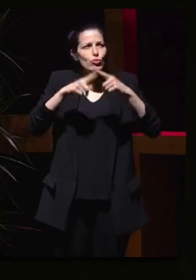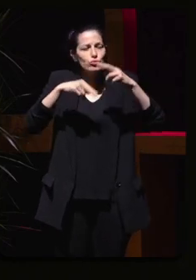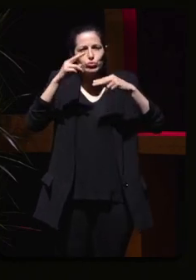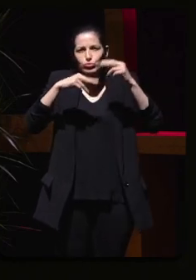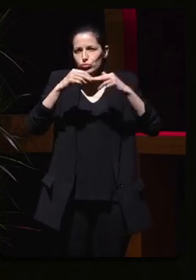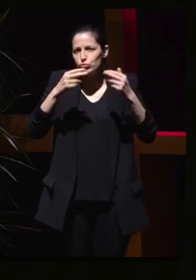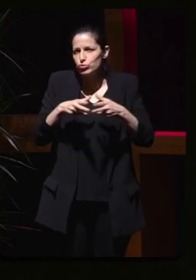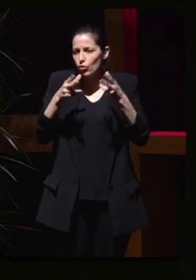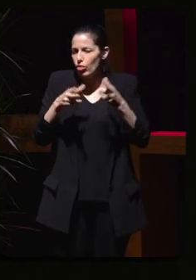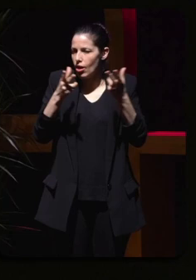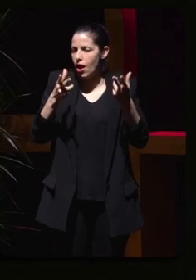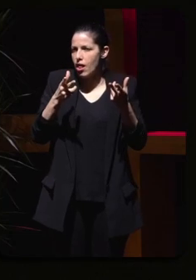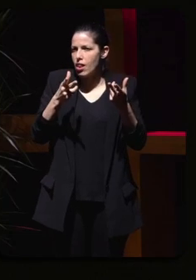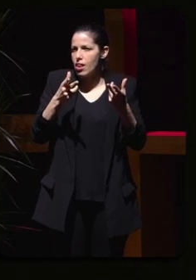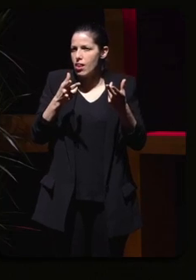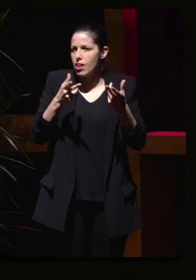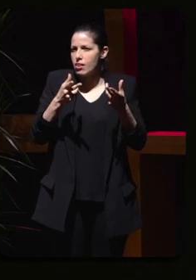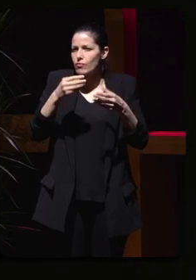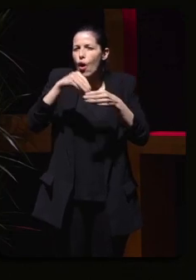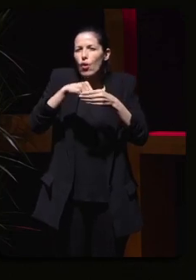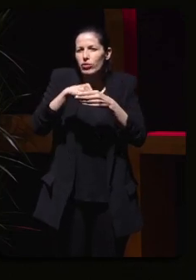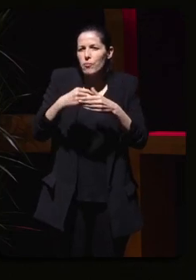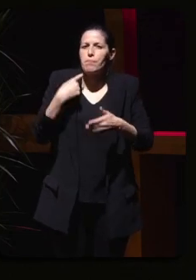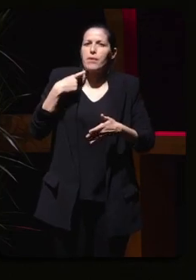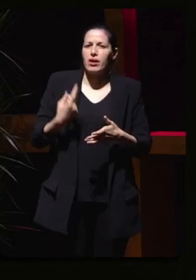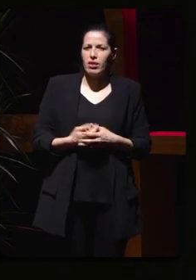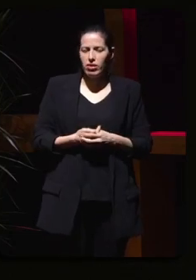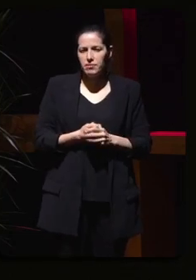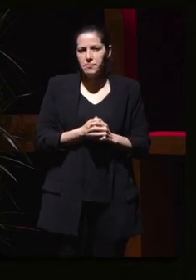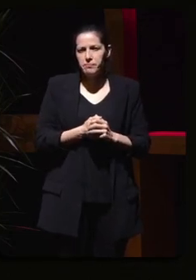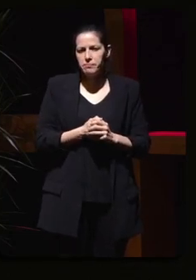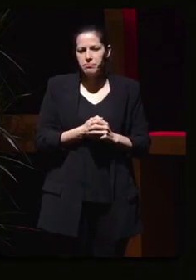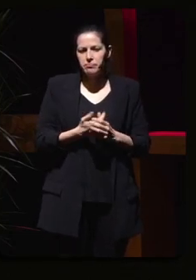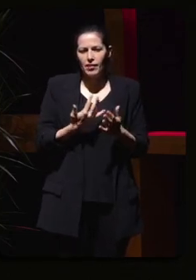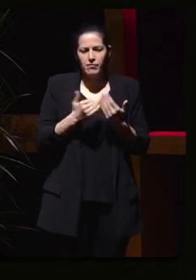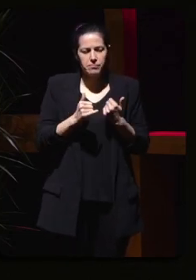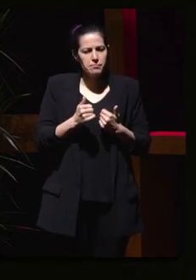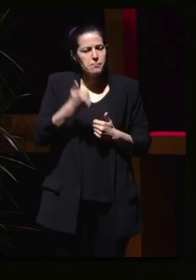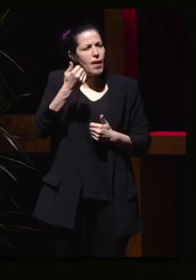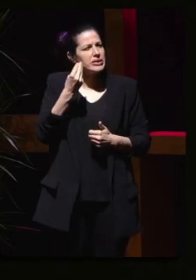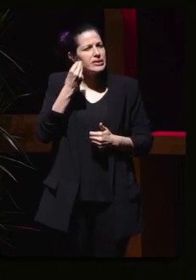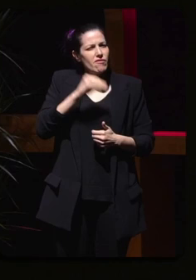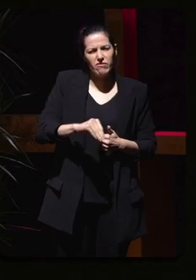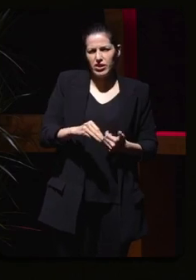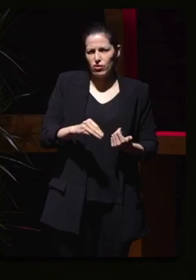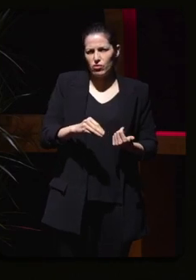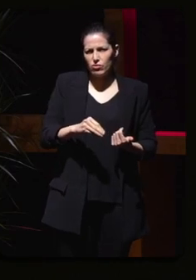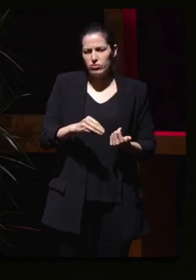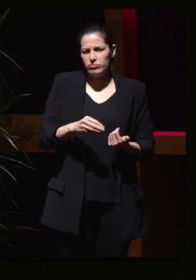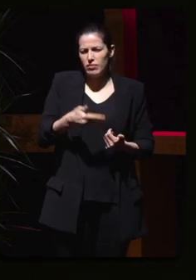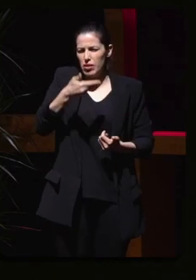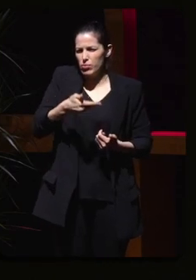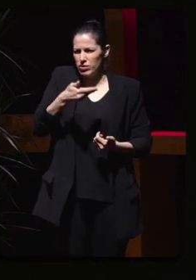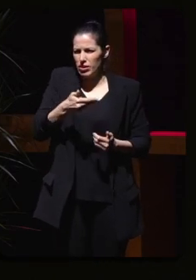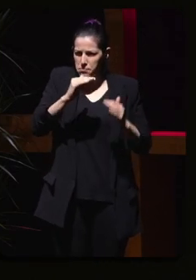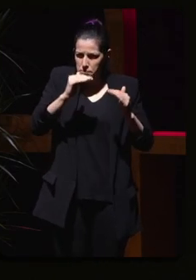descafeinando, se le ha ido quitando contenido, ¿no?, y nos hemos ido frivolizando, banalizando, etc. El